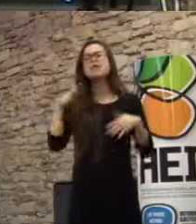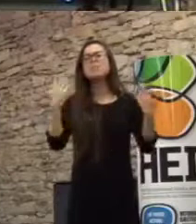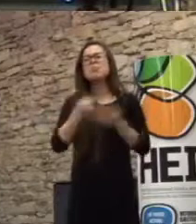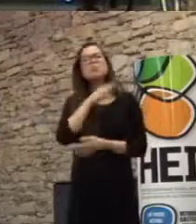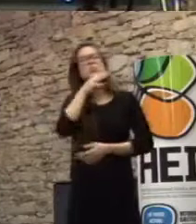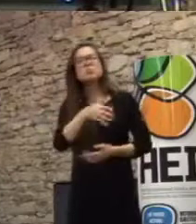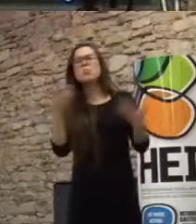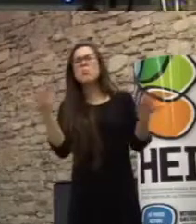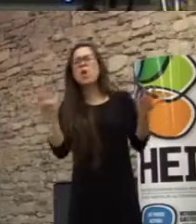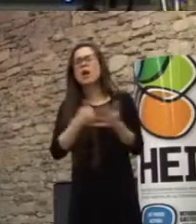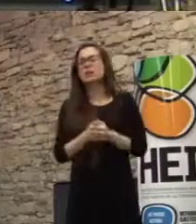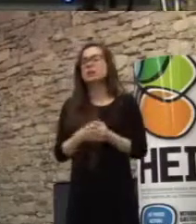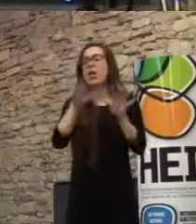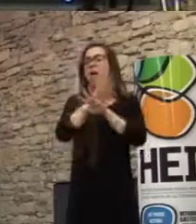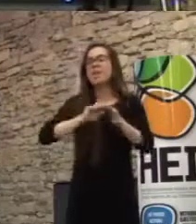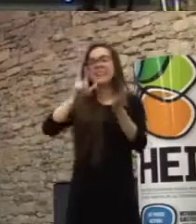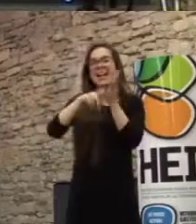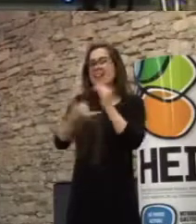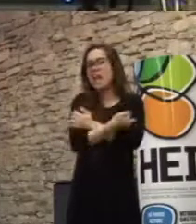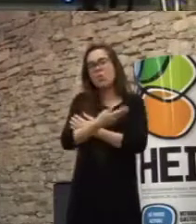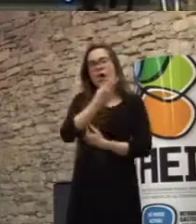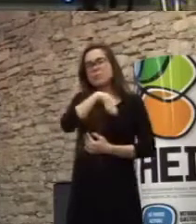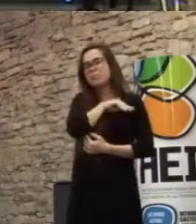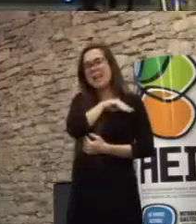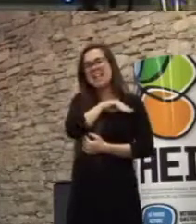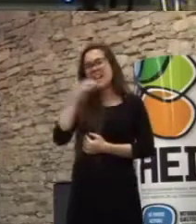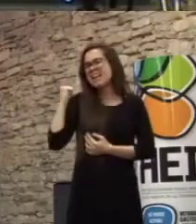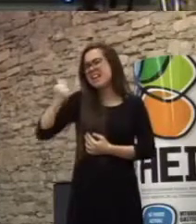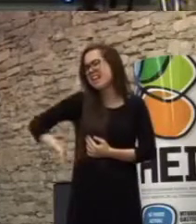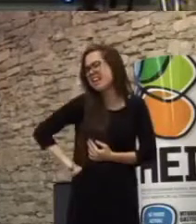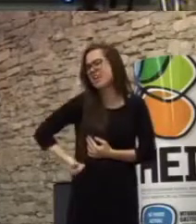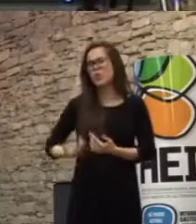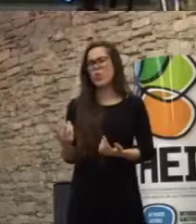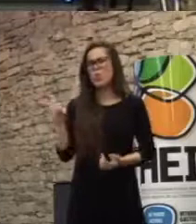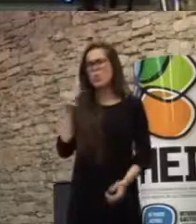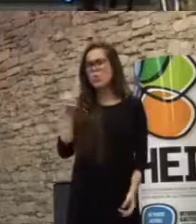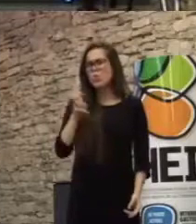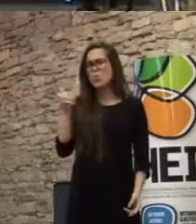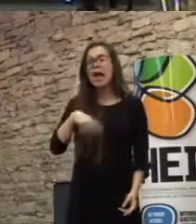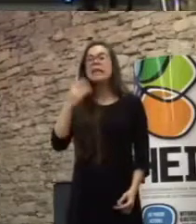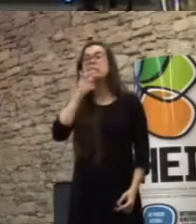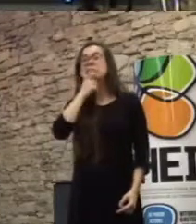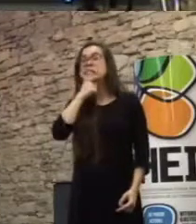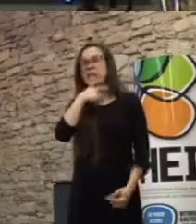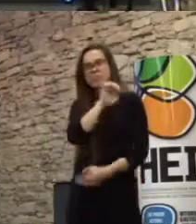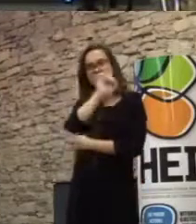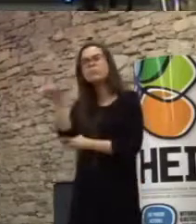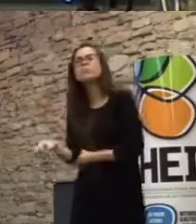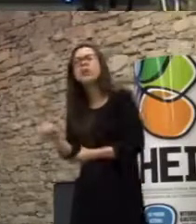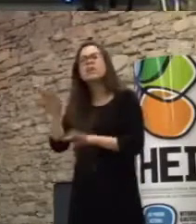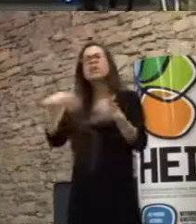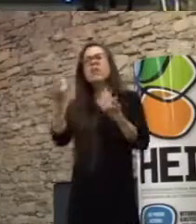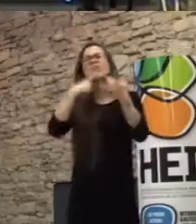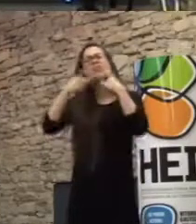porque soy el lenguaje español es súper rico es mucho más rico y lingüísticamente por ejemplo que el inglés no entonces por qué porque se pierde la